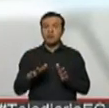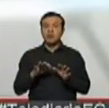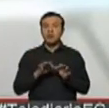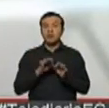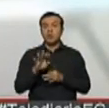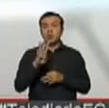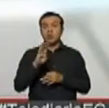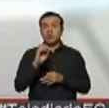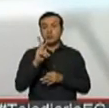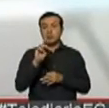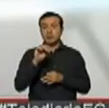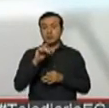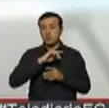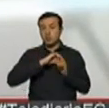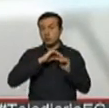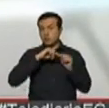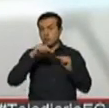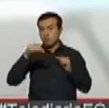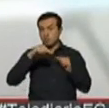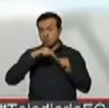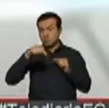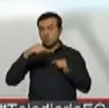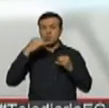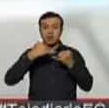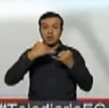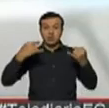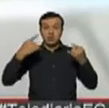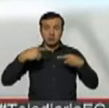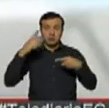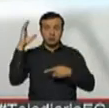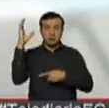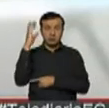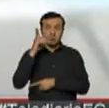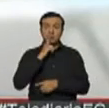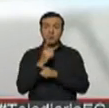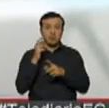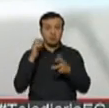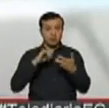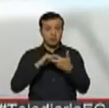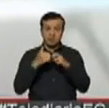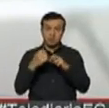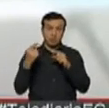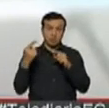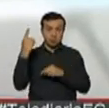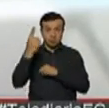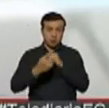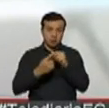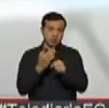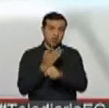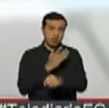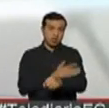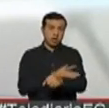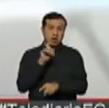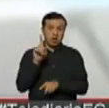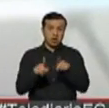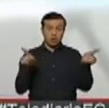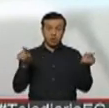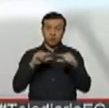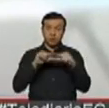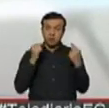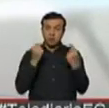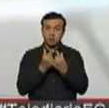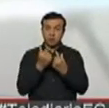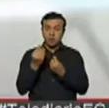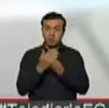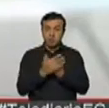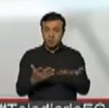40 kilómetros en línea recta de la frontera con Colombia. Hemos enfrentado un conflicto el año pasado con varios grupos